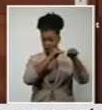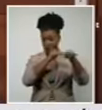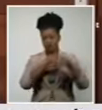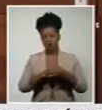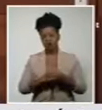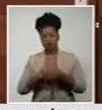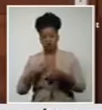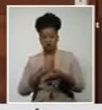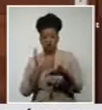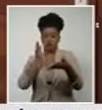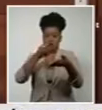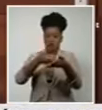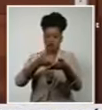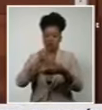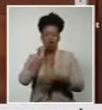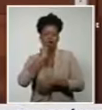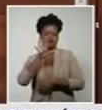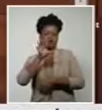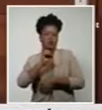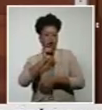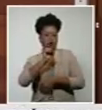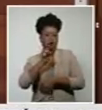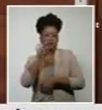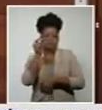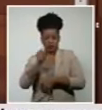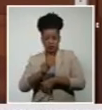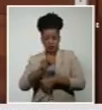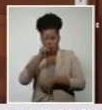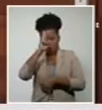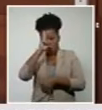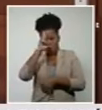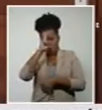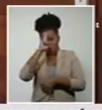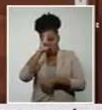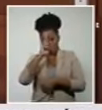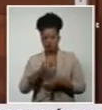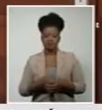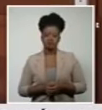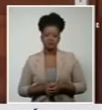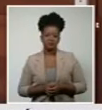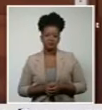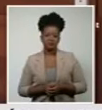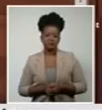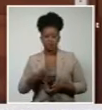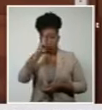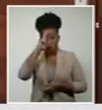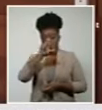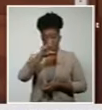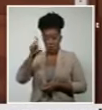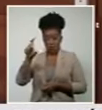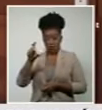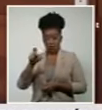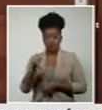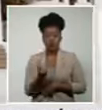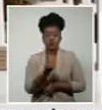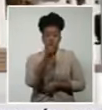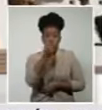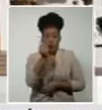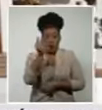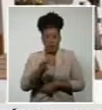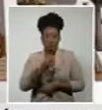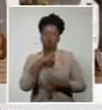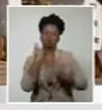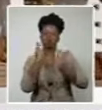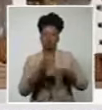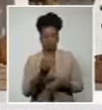llegada a este país en este hospital que antes le mencionaba, y una sola persona ha fallecido. Llevar